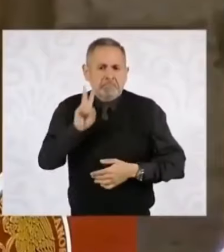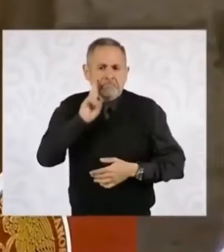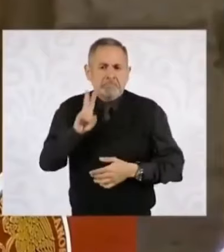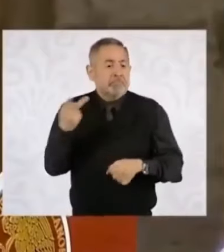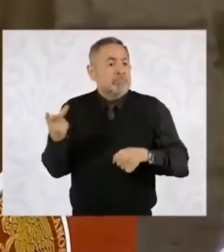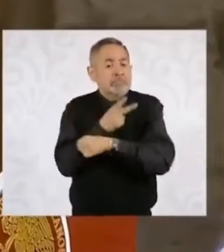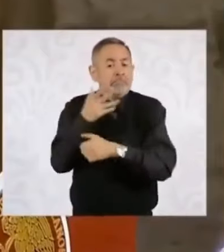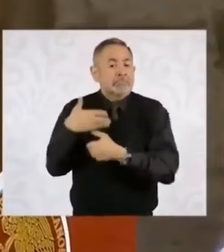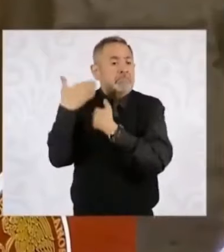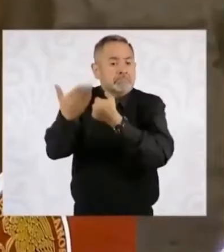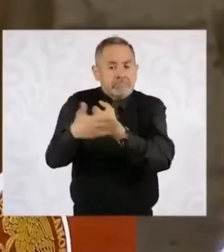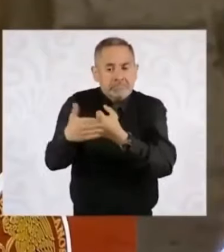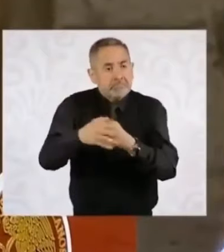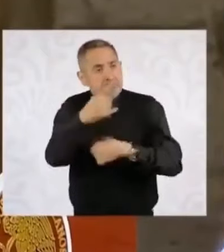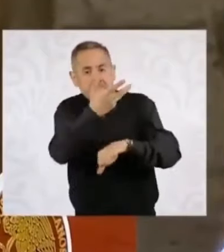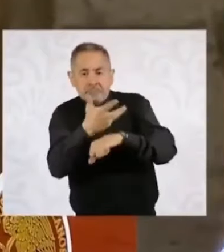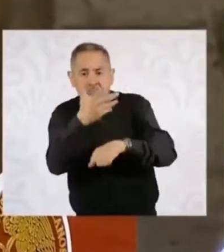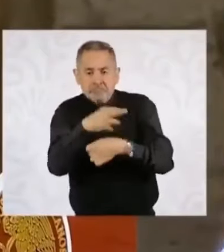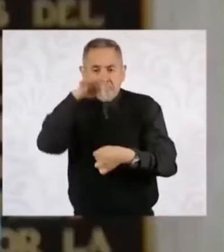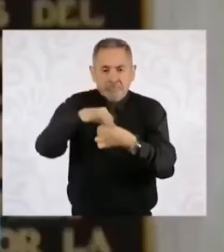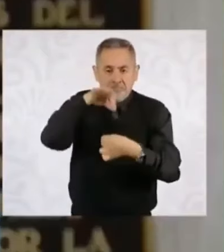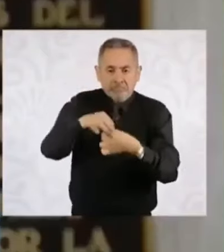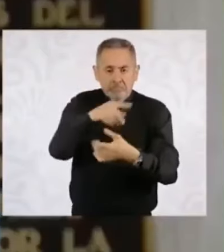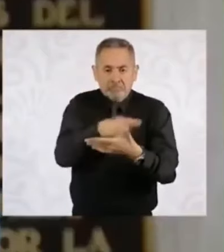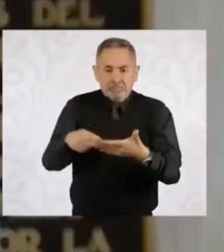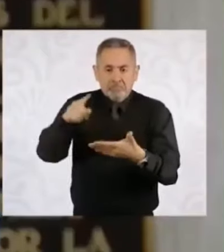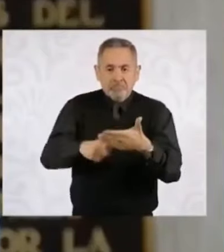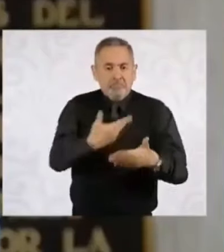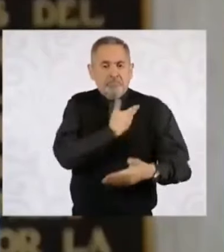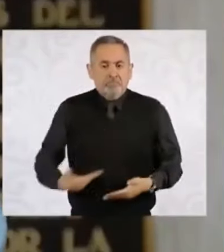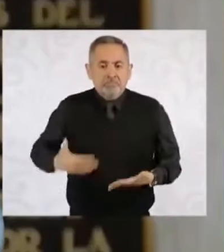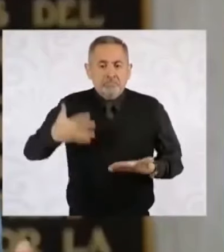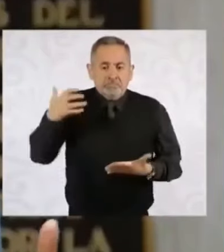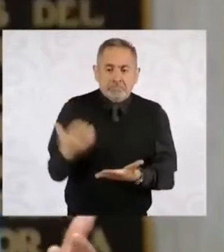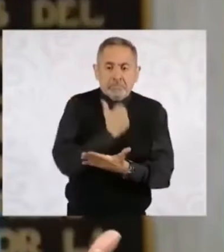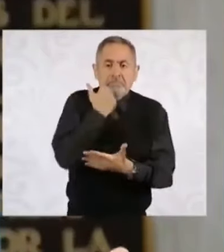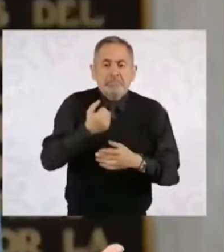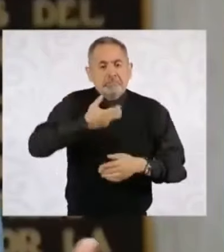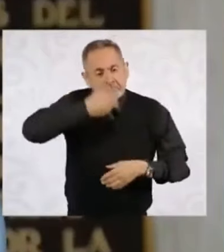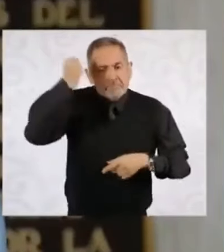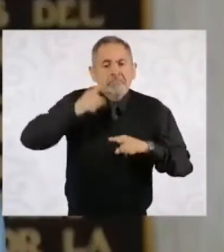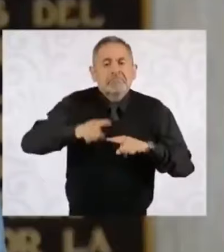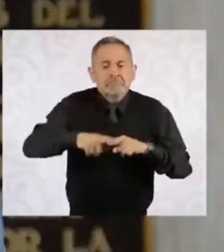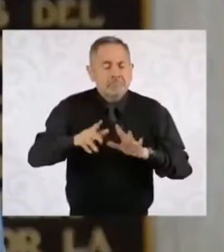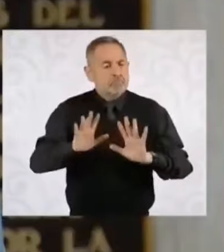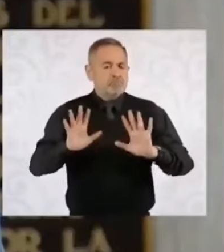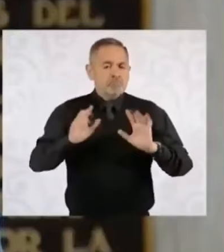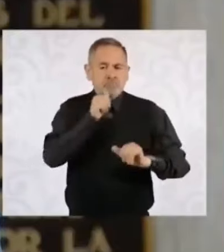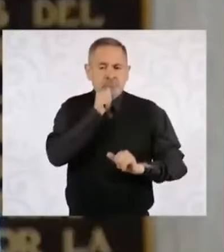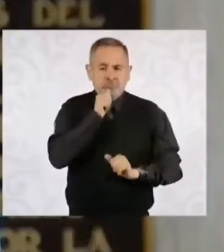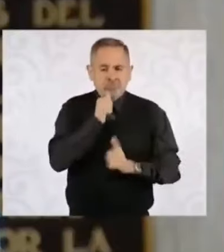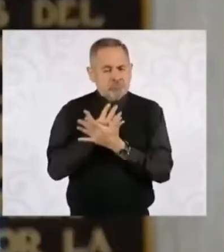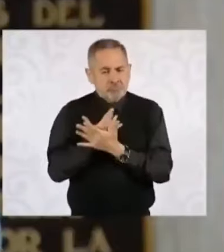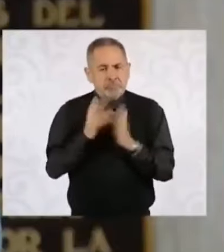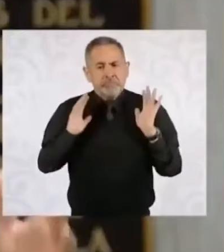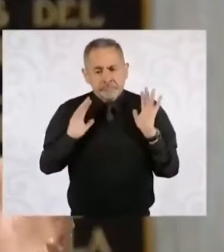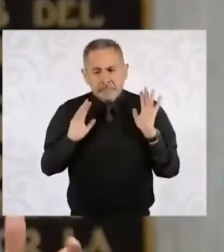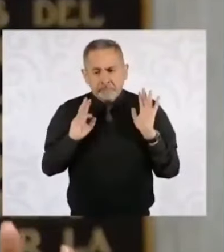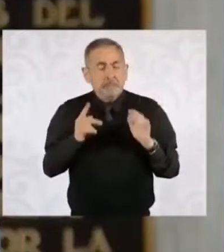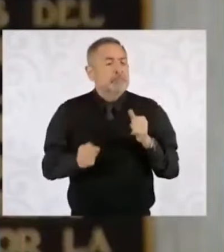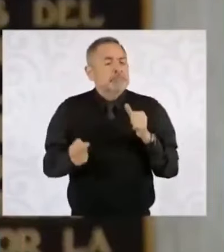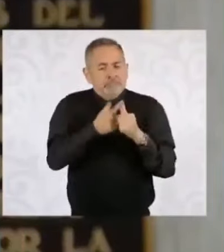de Estados Unidos, pero nuestra narrativa es primero